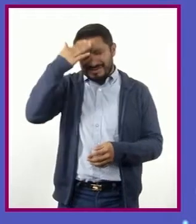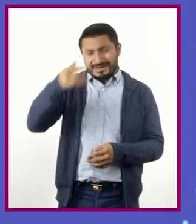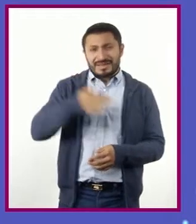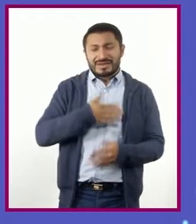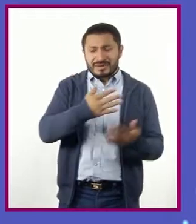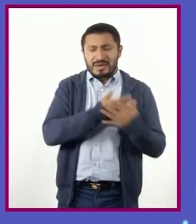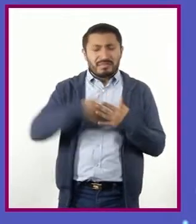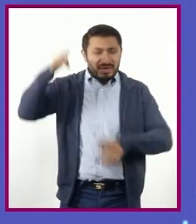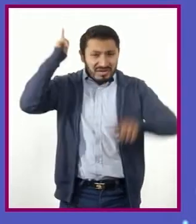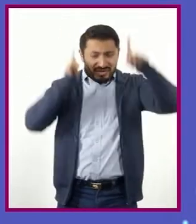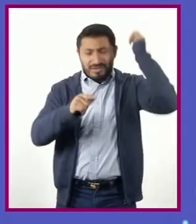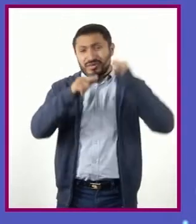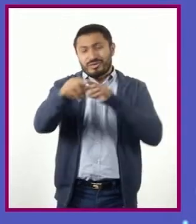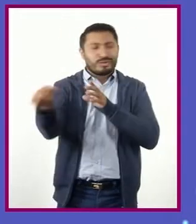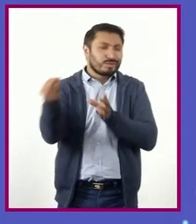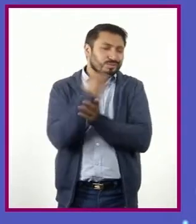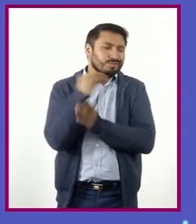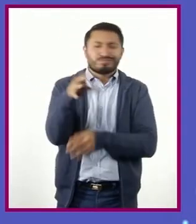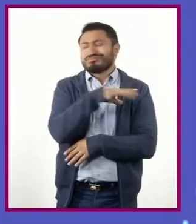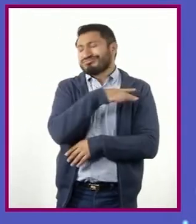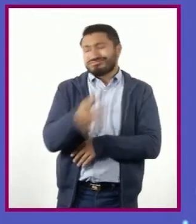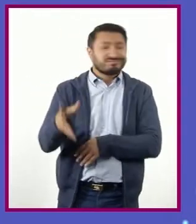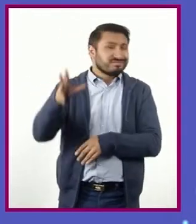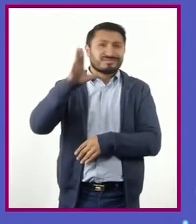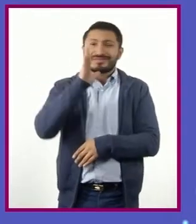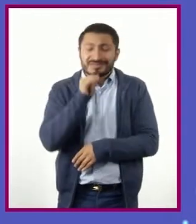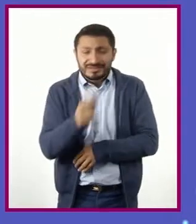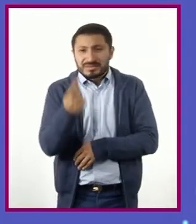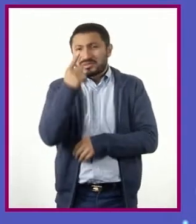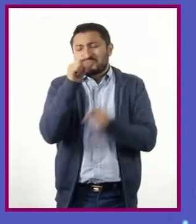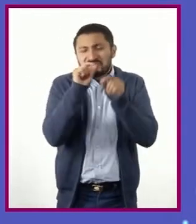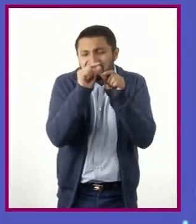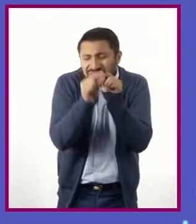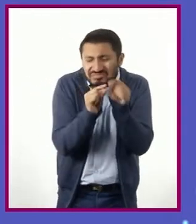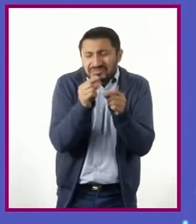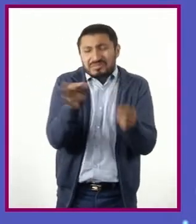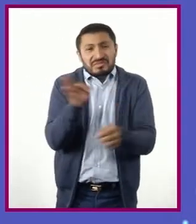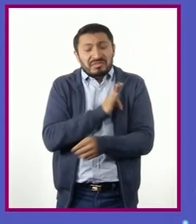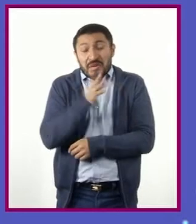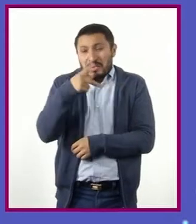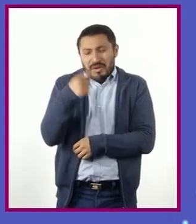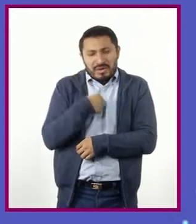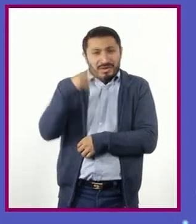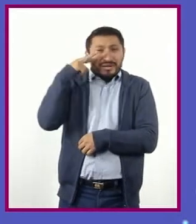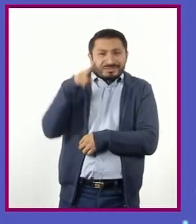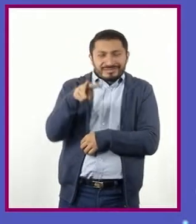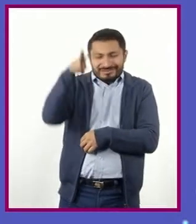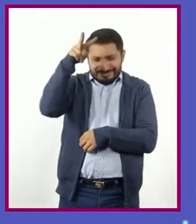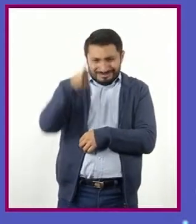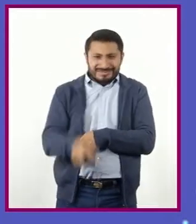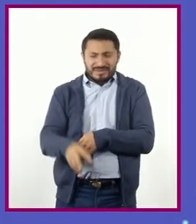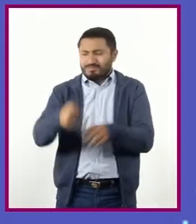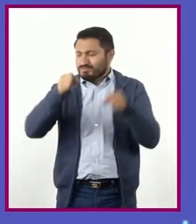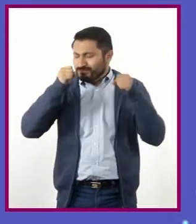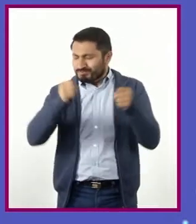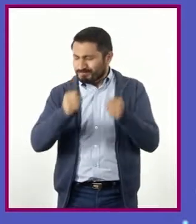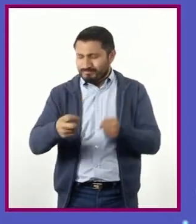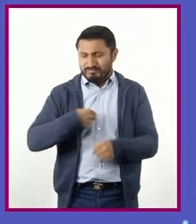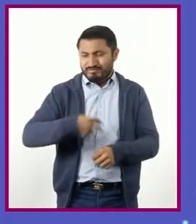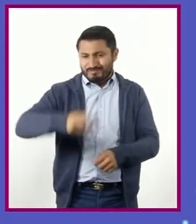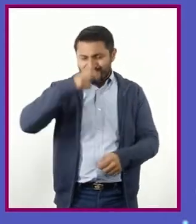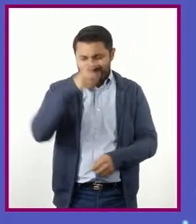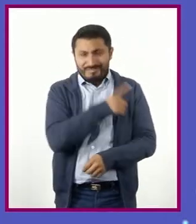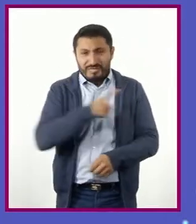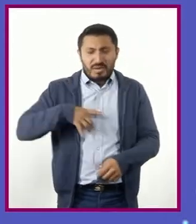amor en tus desprecios no alcanza un átomo de esperanza, pero yo, viendo tan fuerte rigor, tengo que